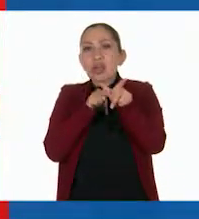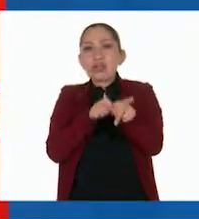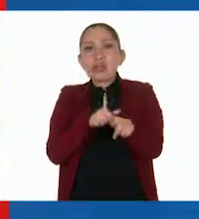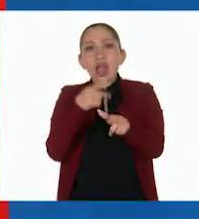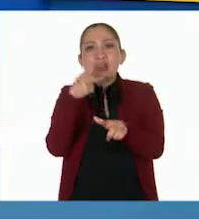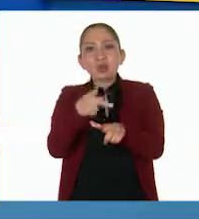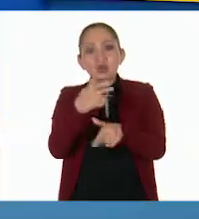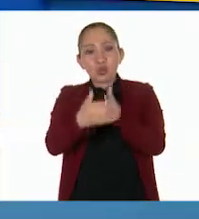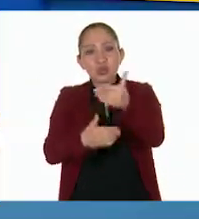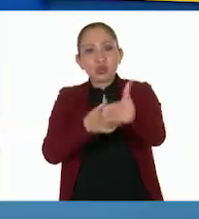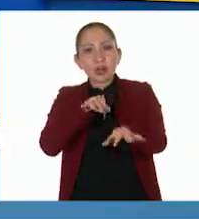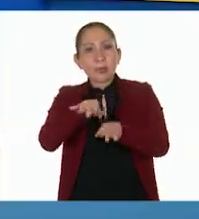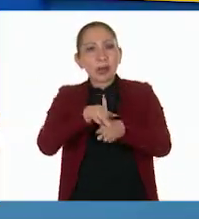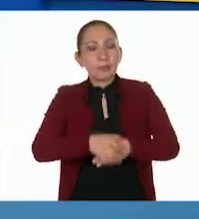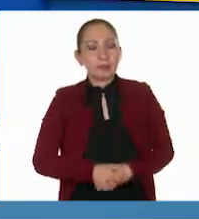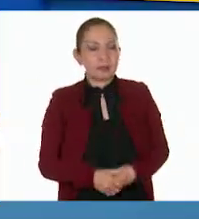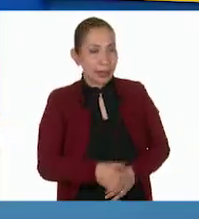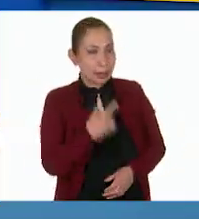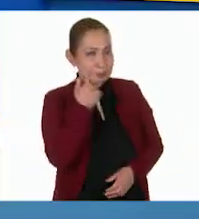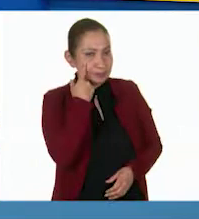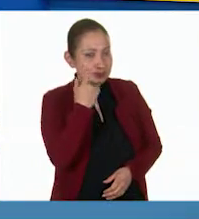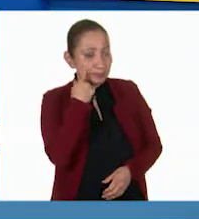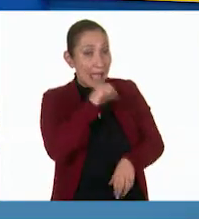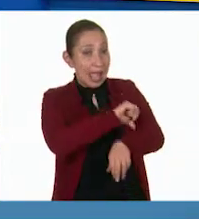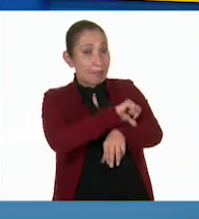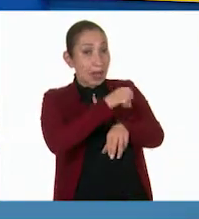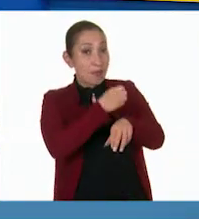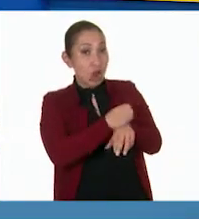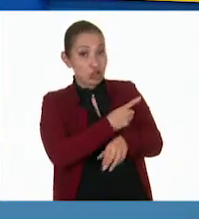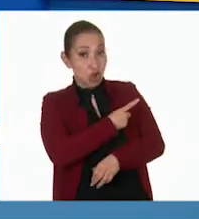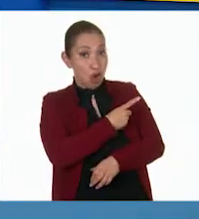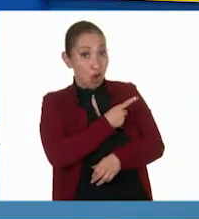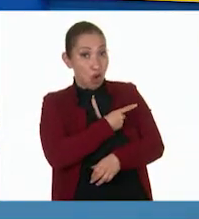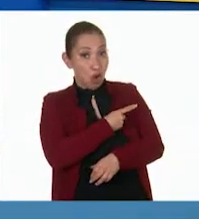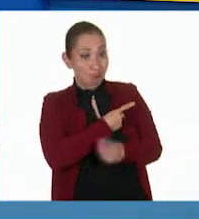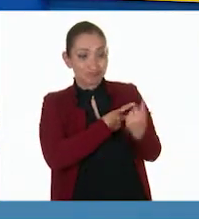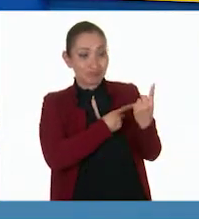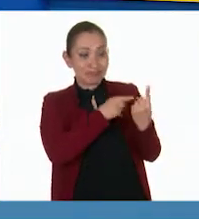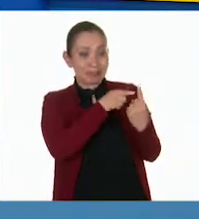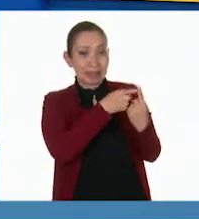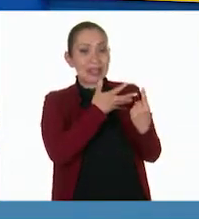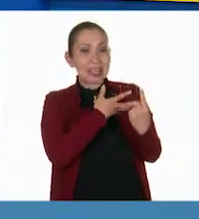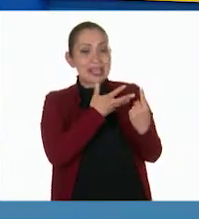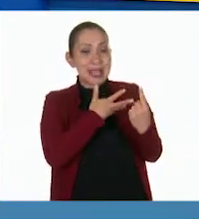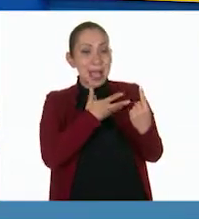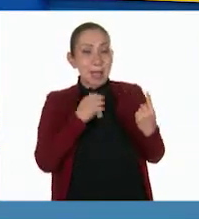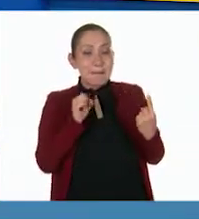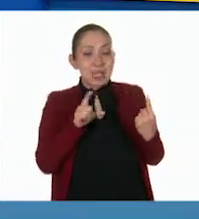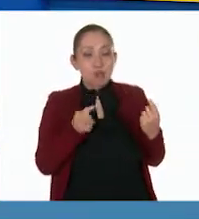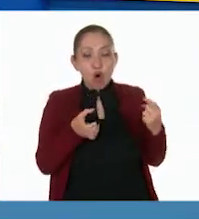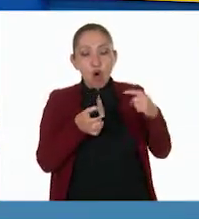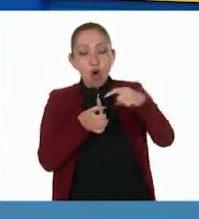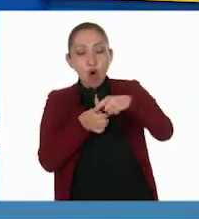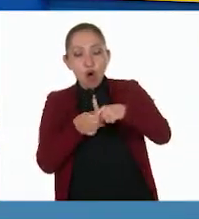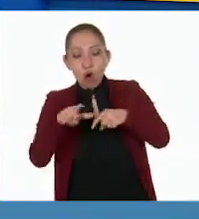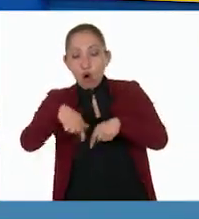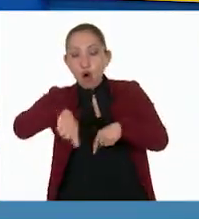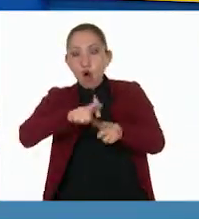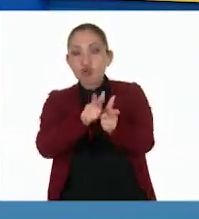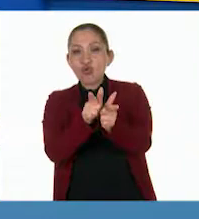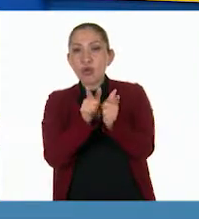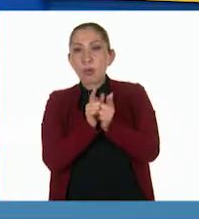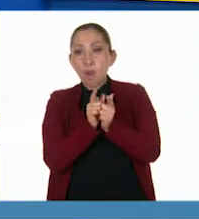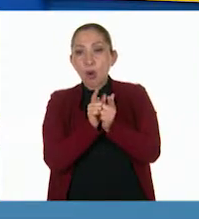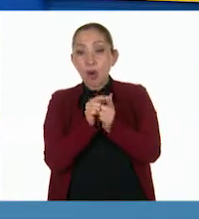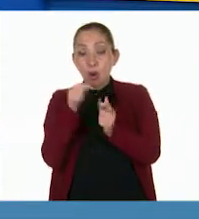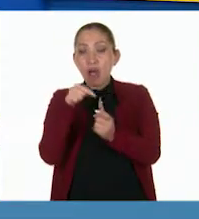su proyecto? Pues sucede que Álvaro Obregón no estaba solo, sino que formaba parte de una facción formada